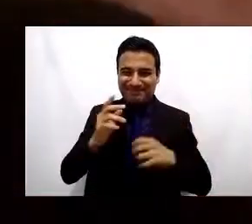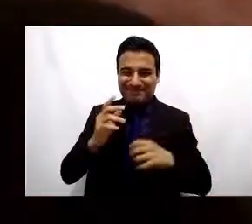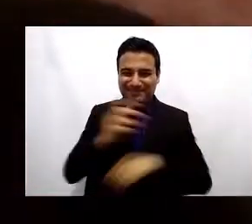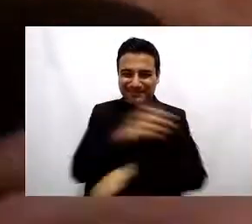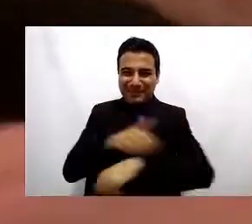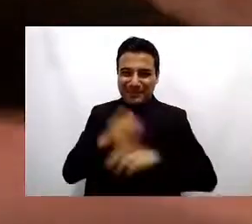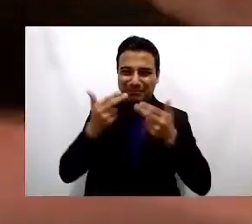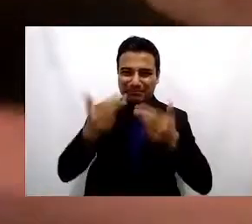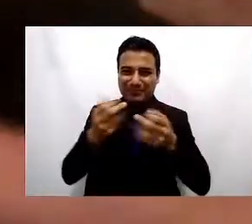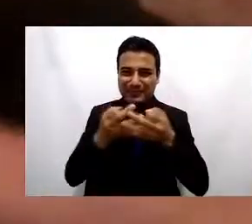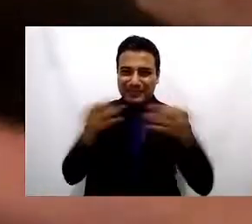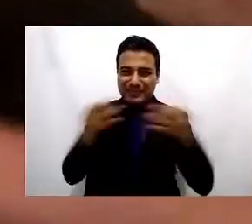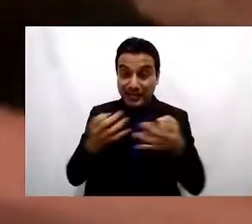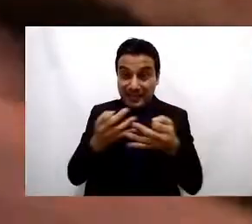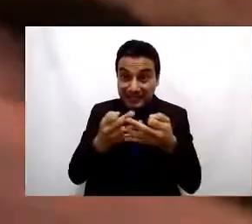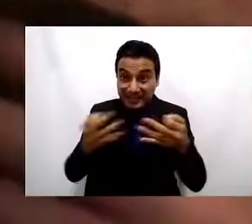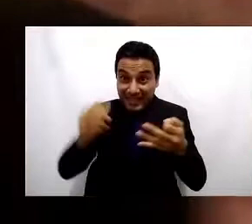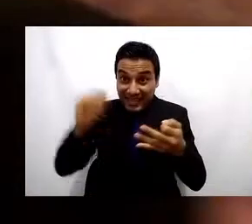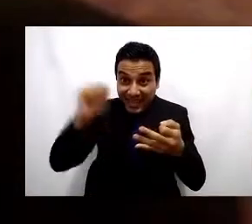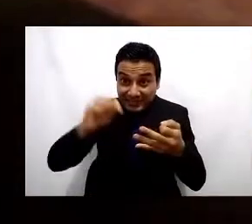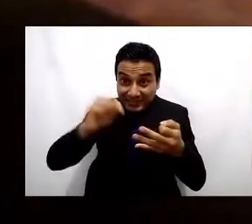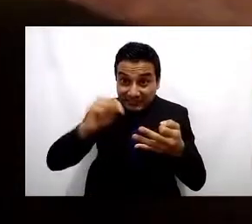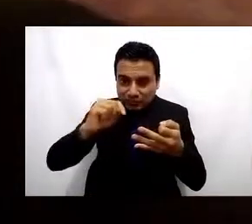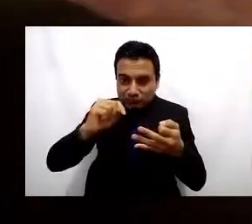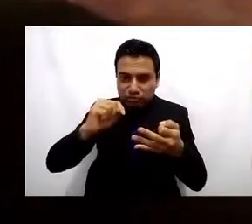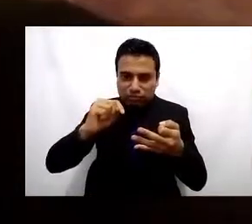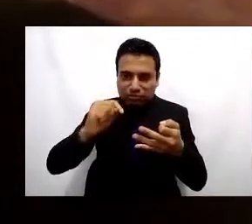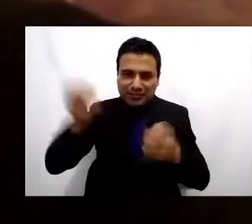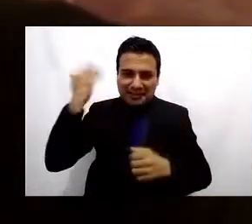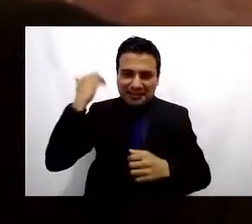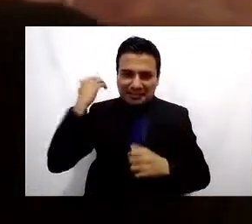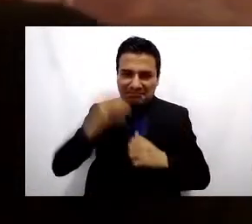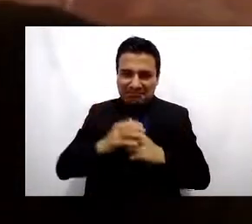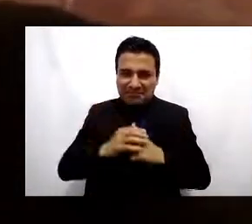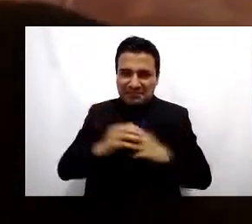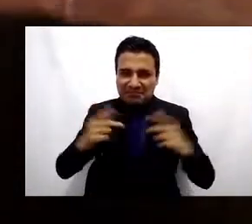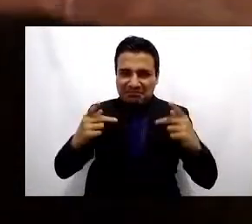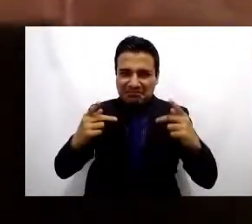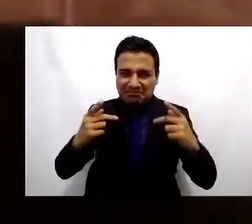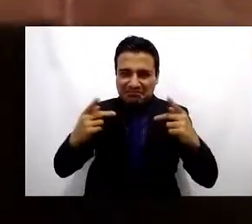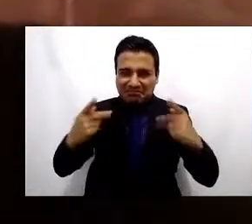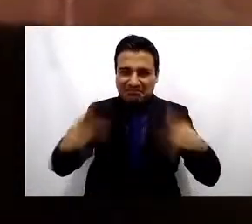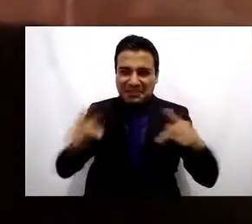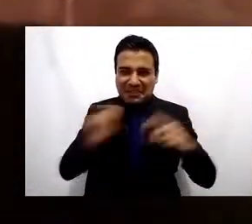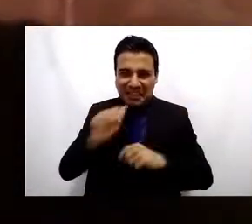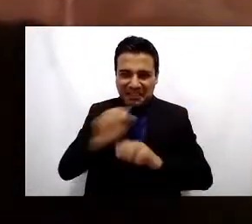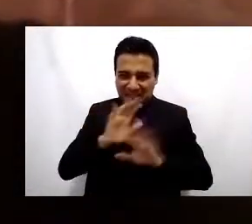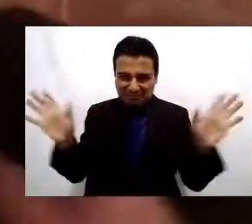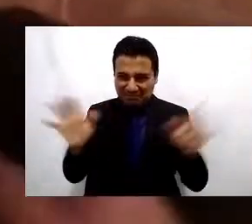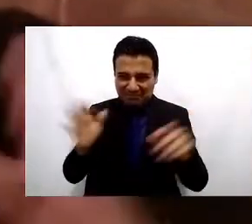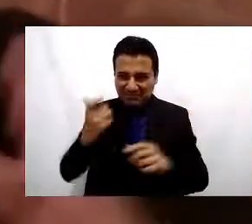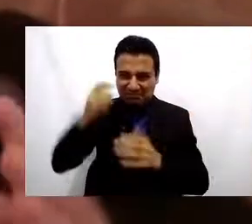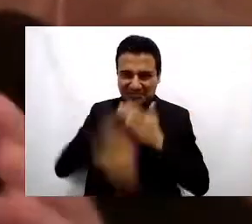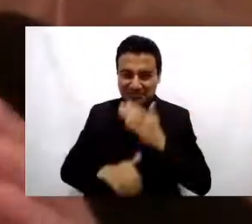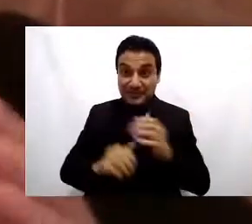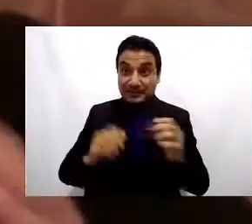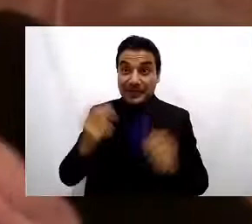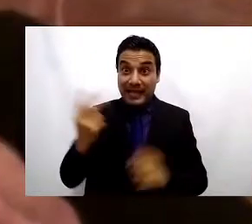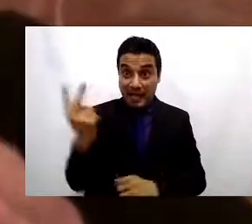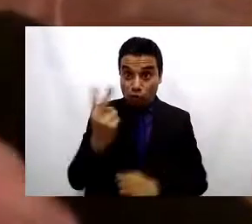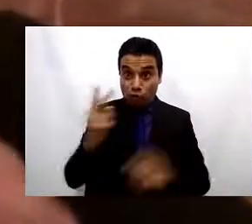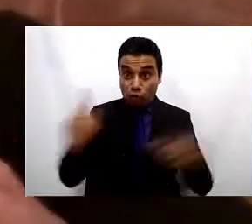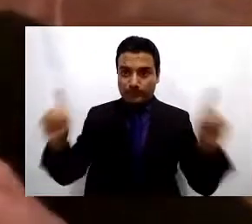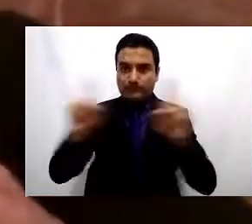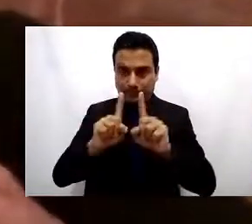fracasado, en el que no se vendió ningún lote, solamente ellos lo habitan, pero se llevan tan mal, tienen dos miradas